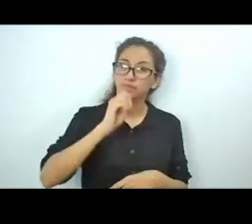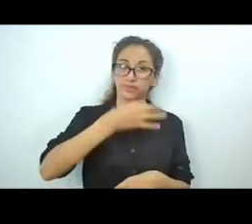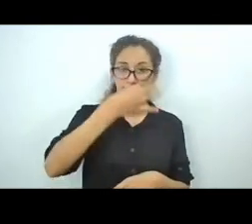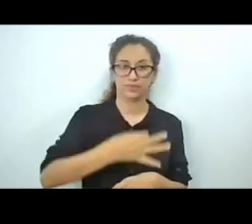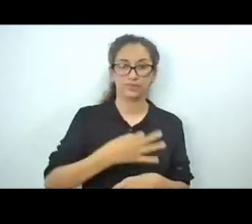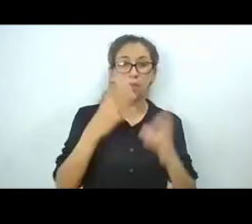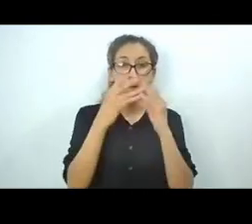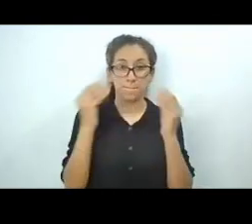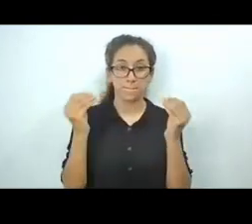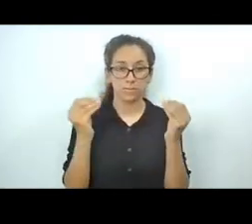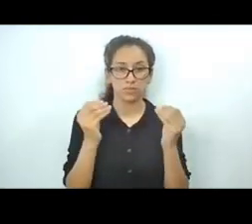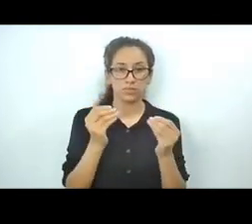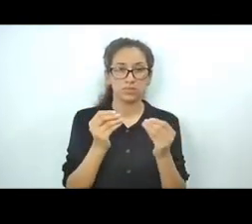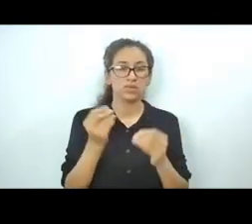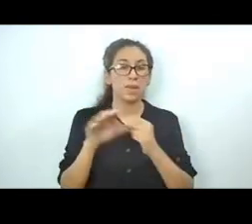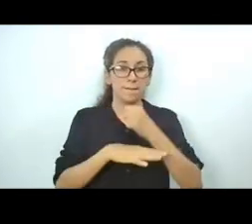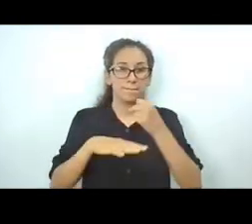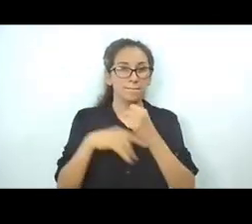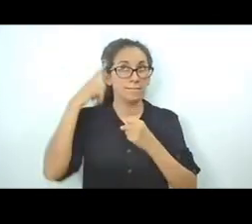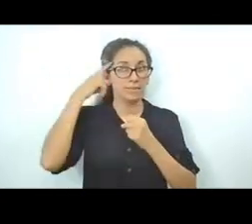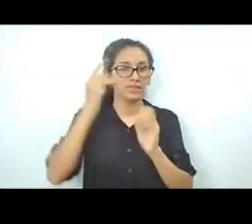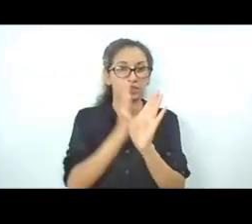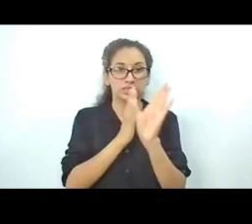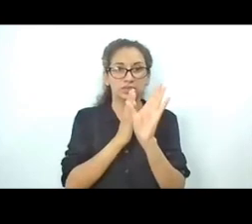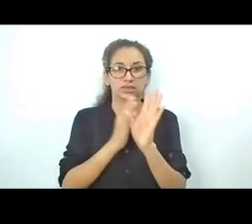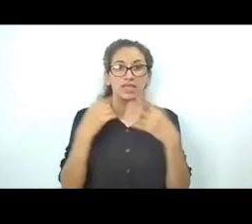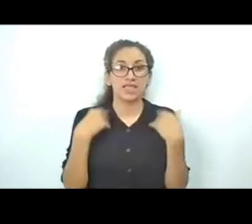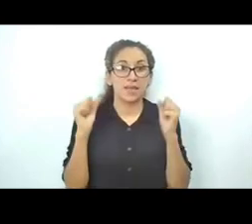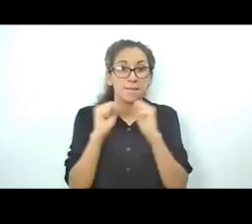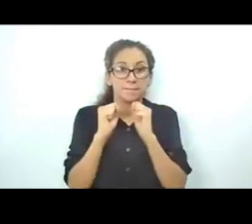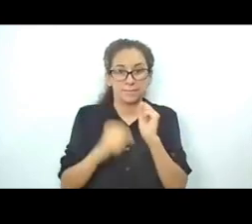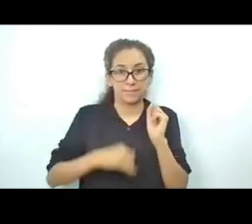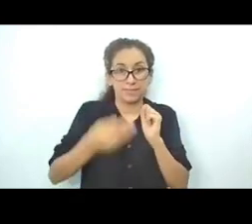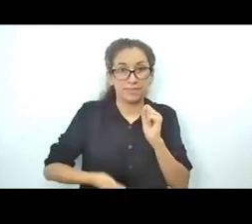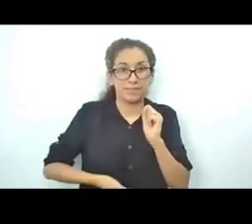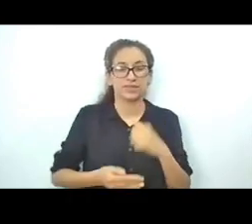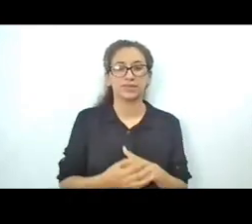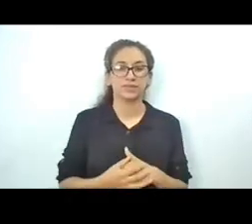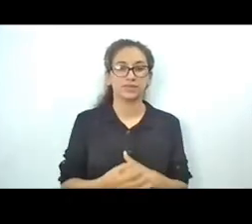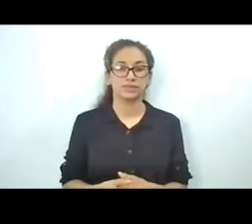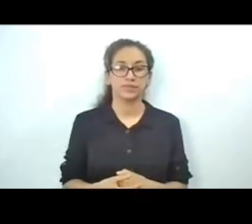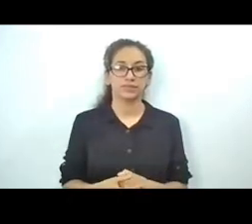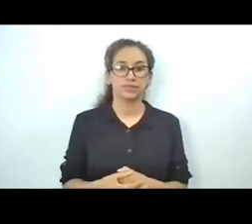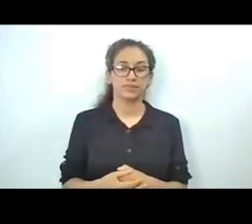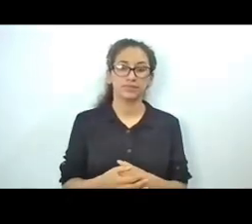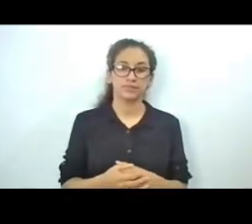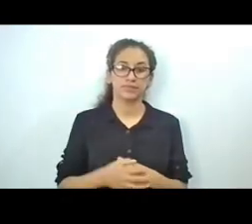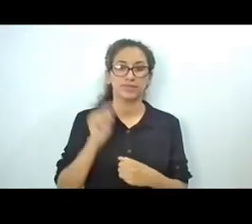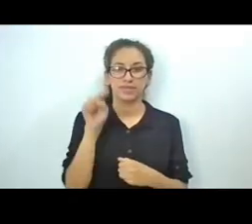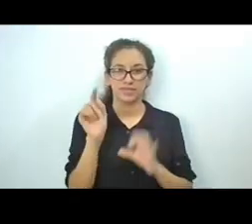cierto. Hay muchas causales a nivel mucho más psicológicas de que hay un temor al embarazo, ¿no? Eso me